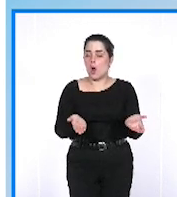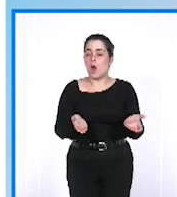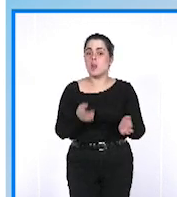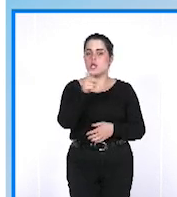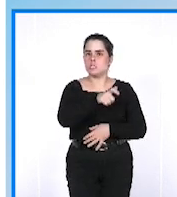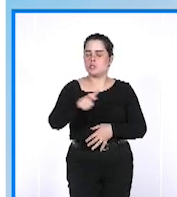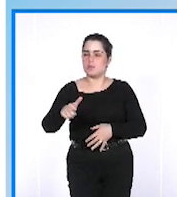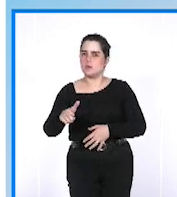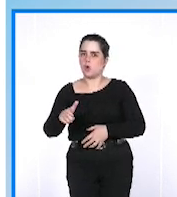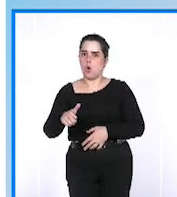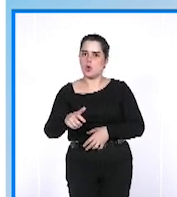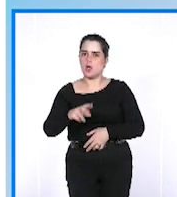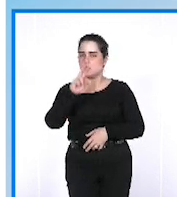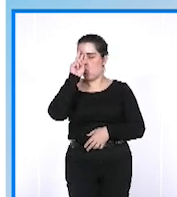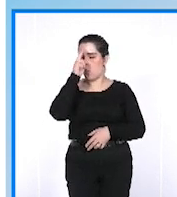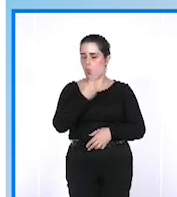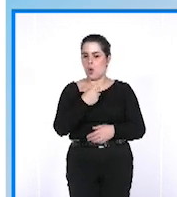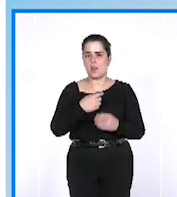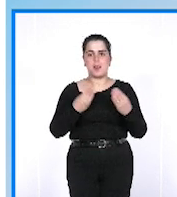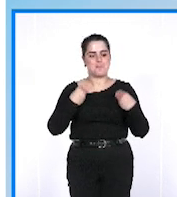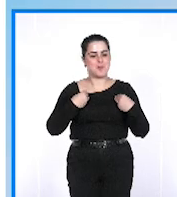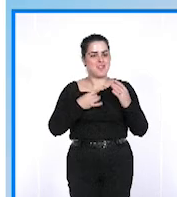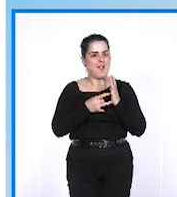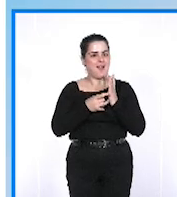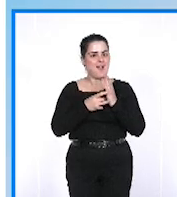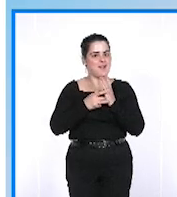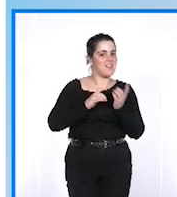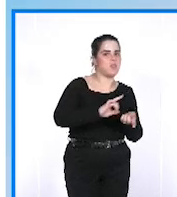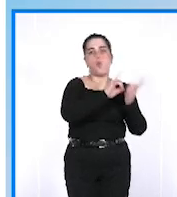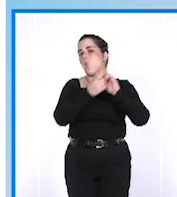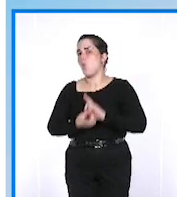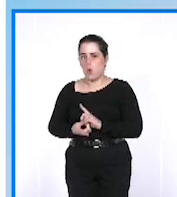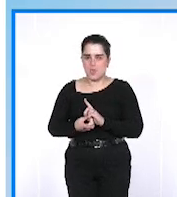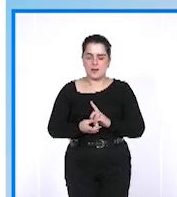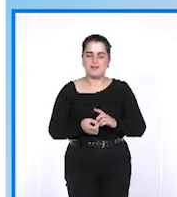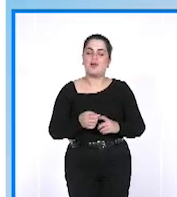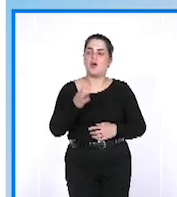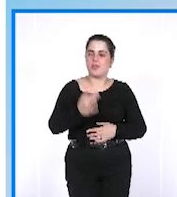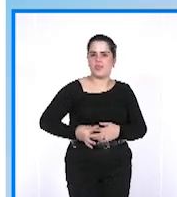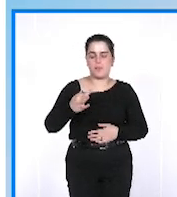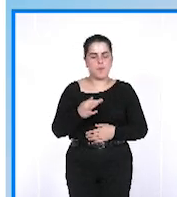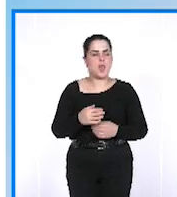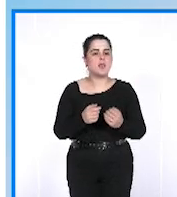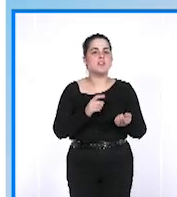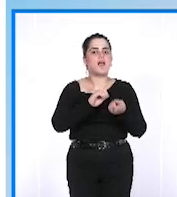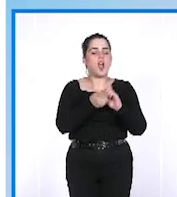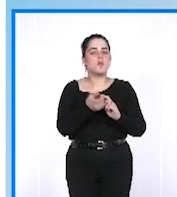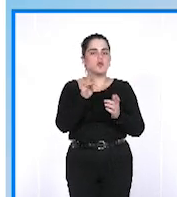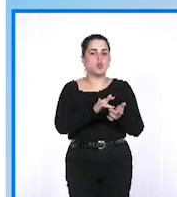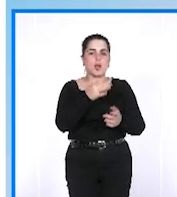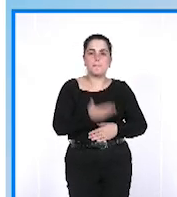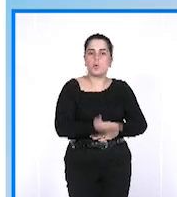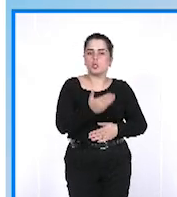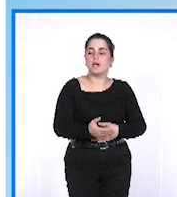experimentan un cambio muy significativo en su calidad de vida eh Este cambio es especialmente significativo para personas que además